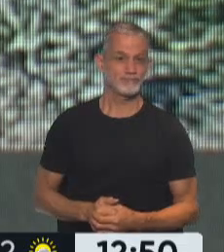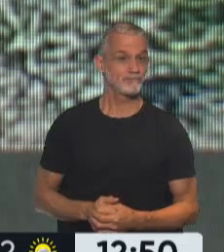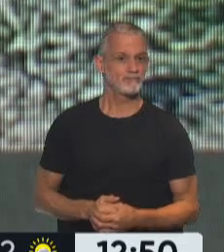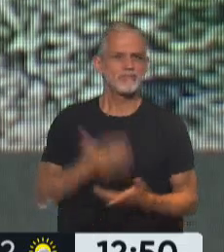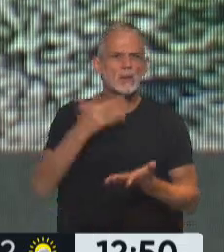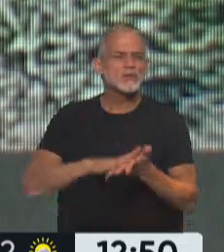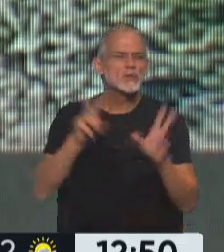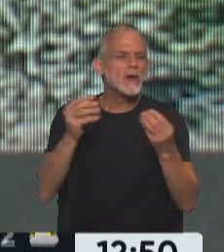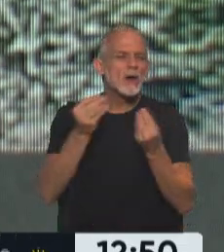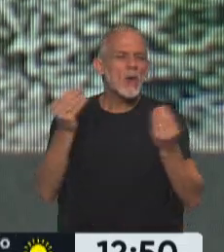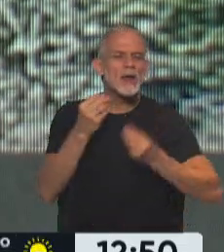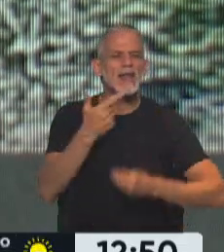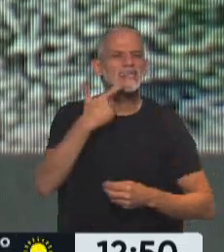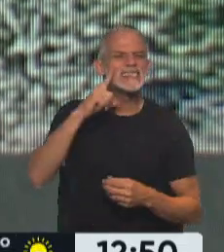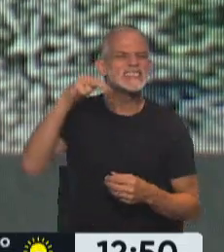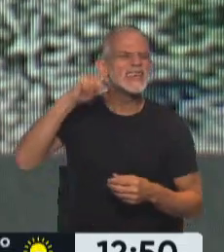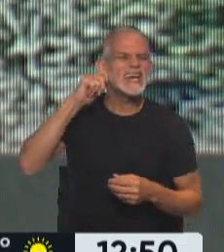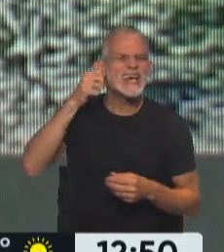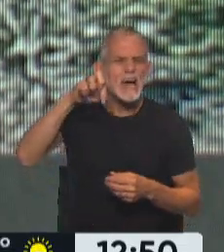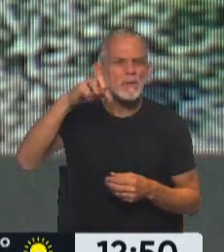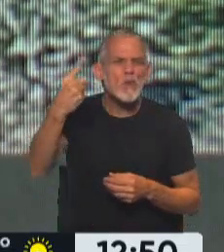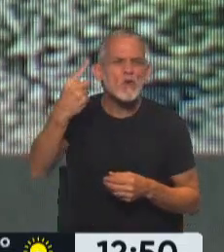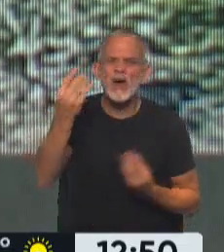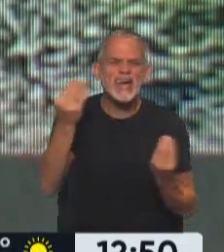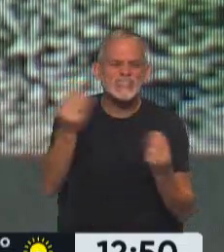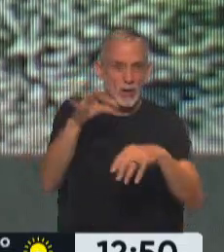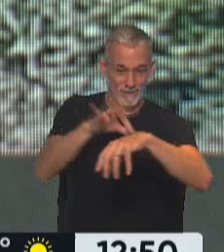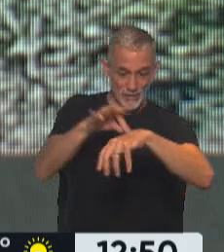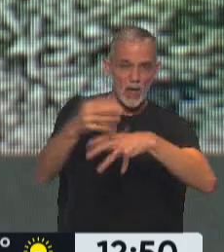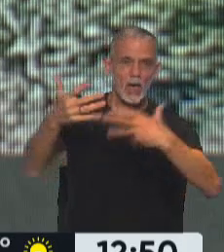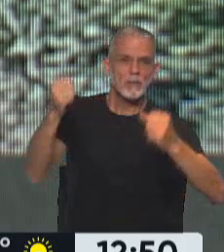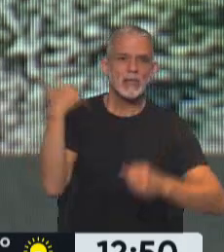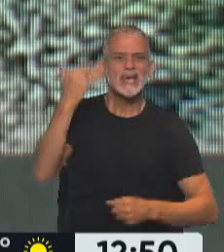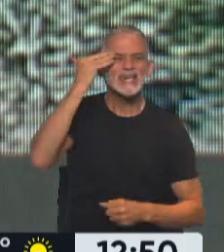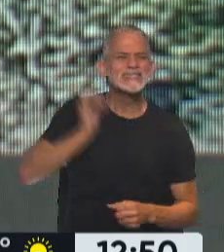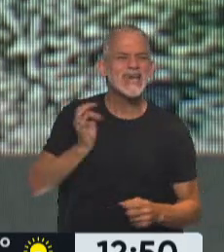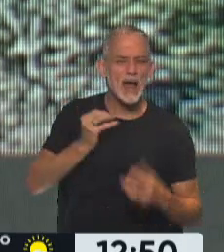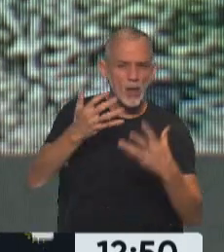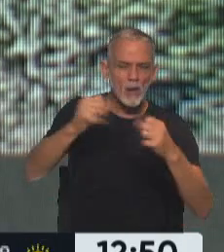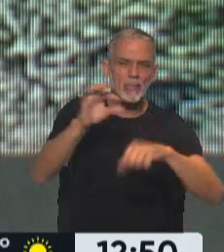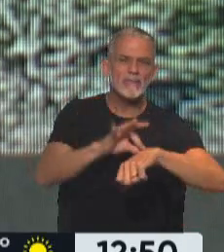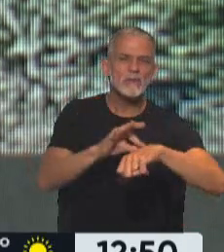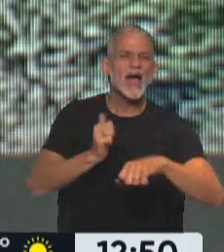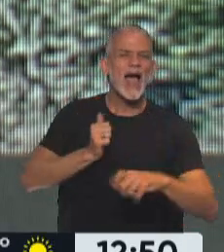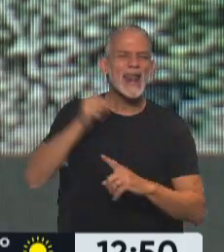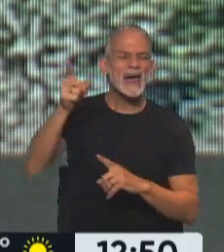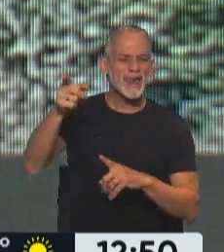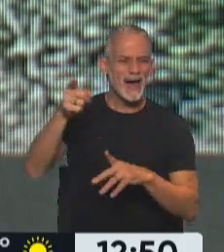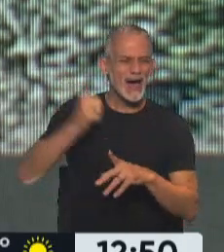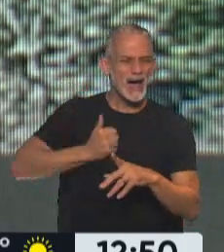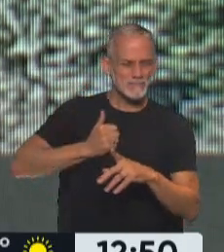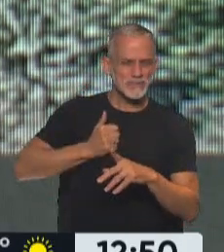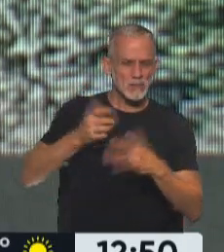Vamos a hablar ahora del SYNGAP1. ¿Qué es? Es una enfermedad que fue descubierta hace 15 años aproximadamente en Canadá y que de